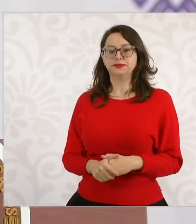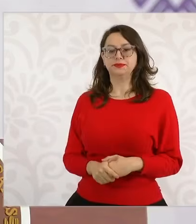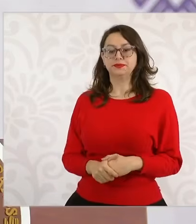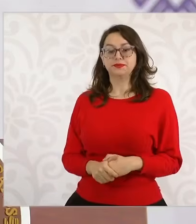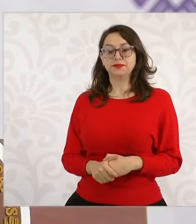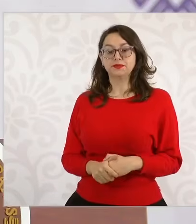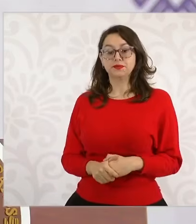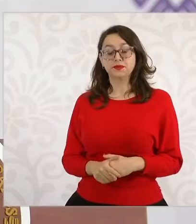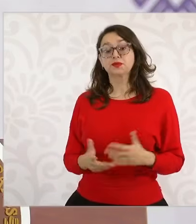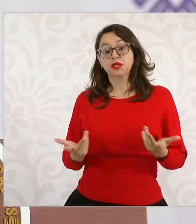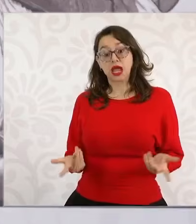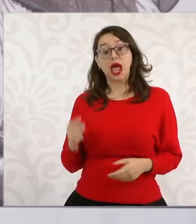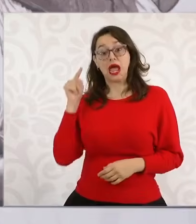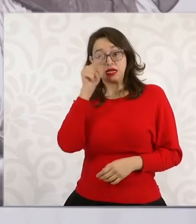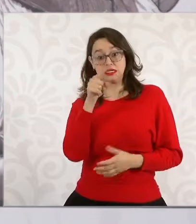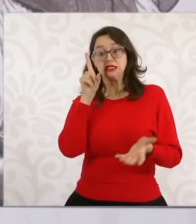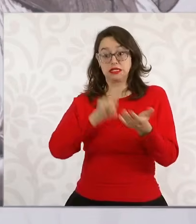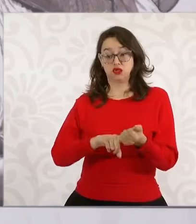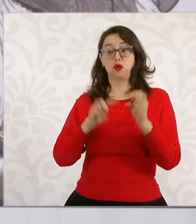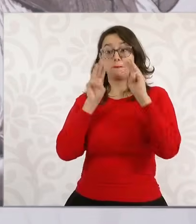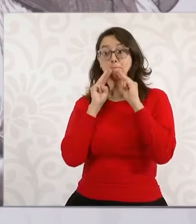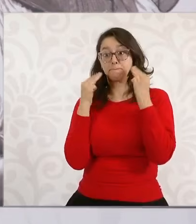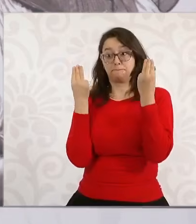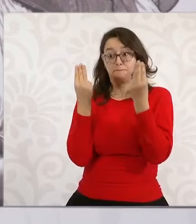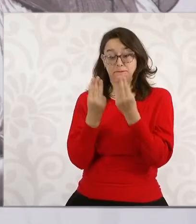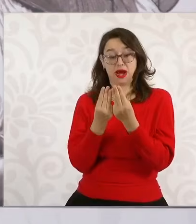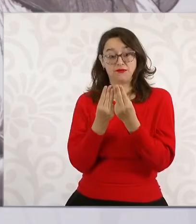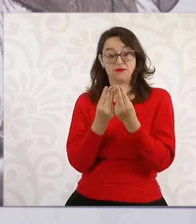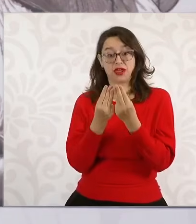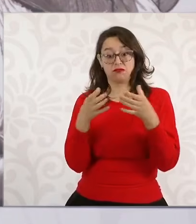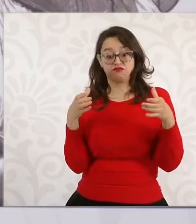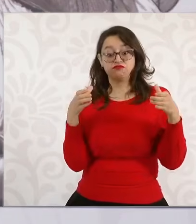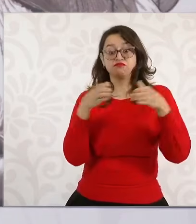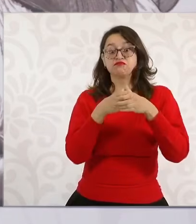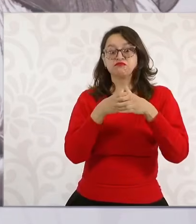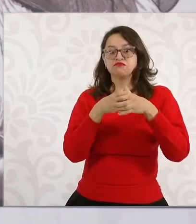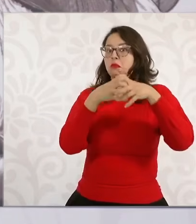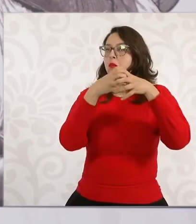La división de un grupo delincuencial provocada por